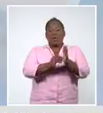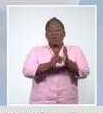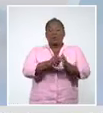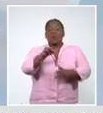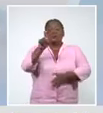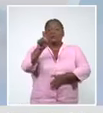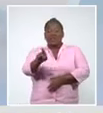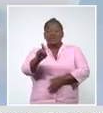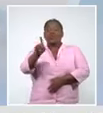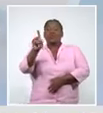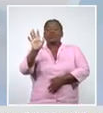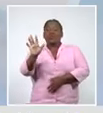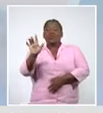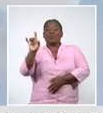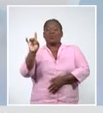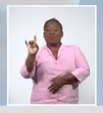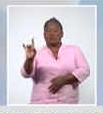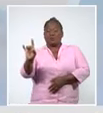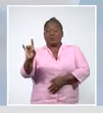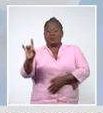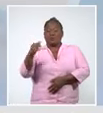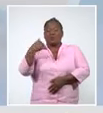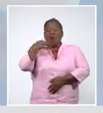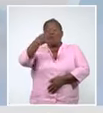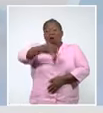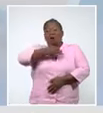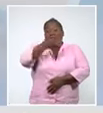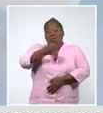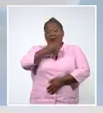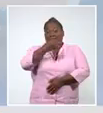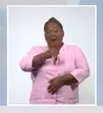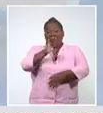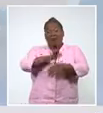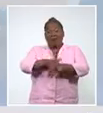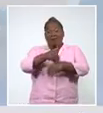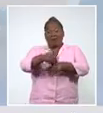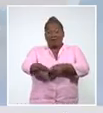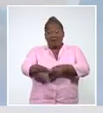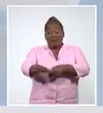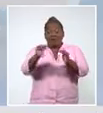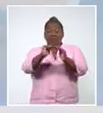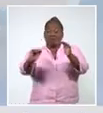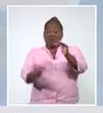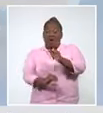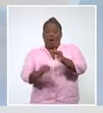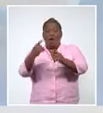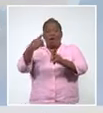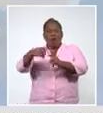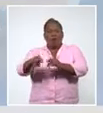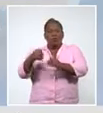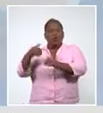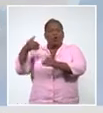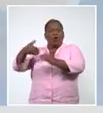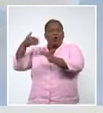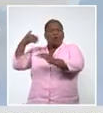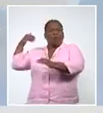4.159. Como yo dije al inicio, una cifra inferior a la de días anteriores. De